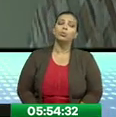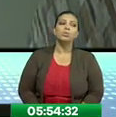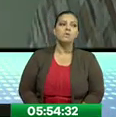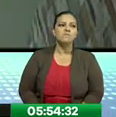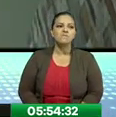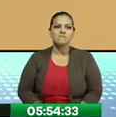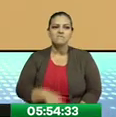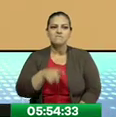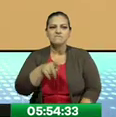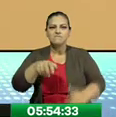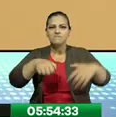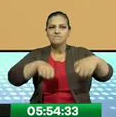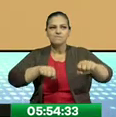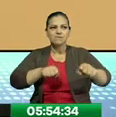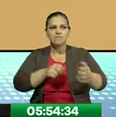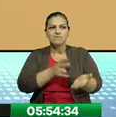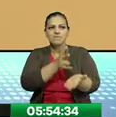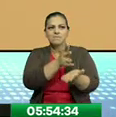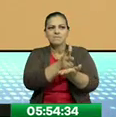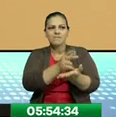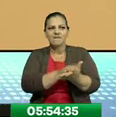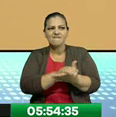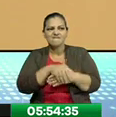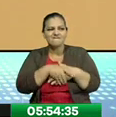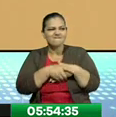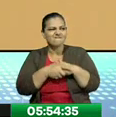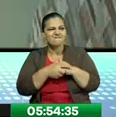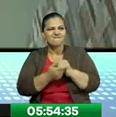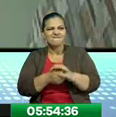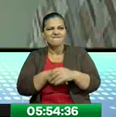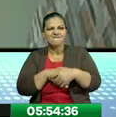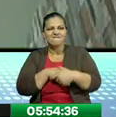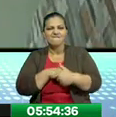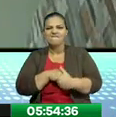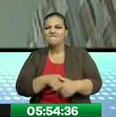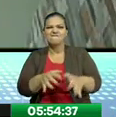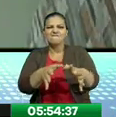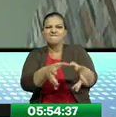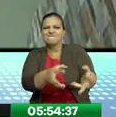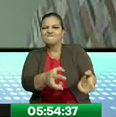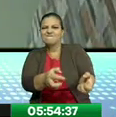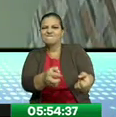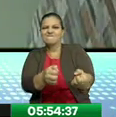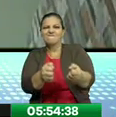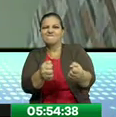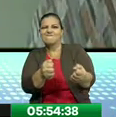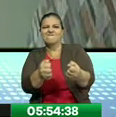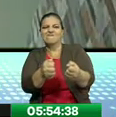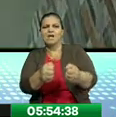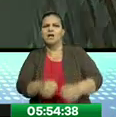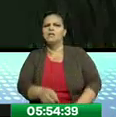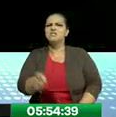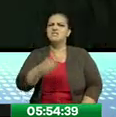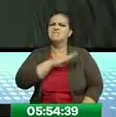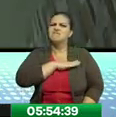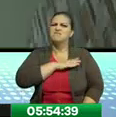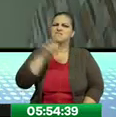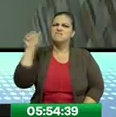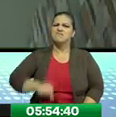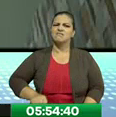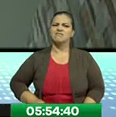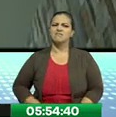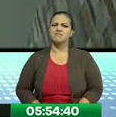miserable, un papanata, una pelele, polilla. Una polilla que va y aprovecha, ¿no? Que